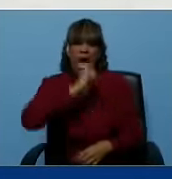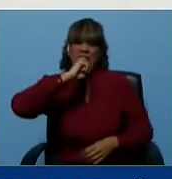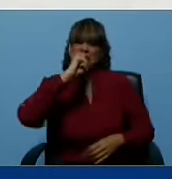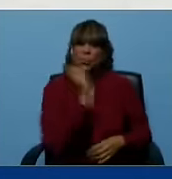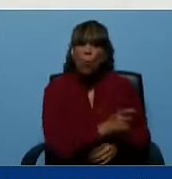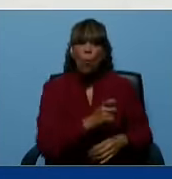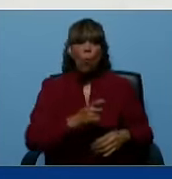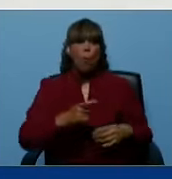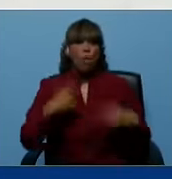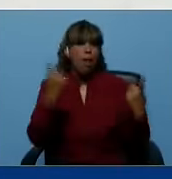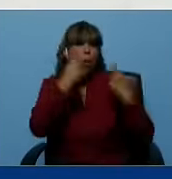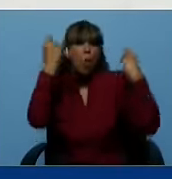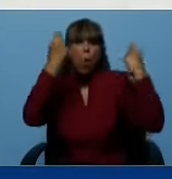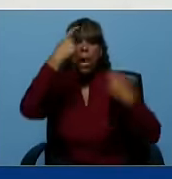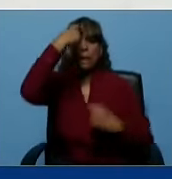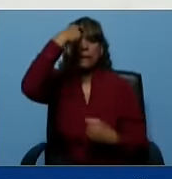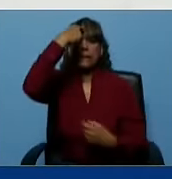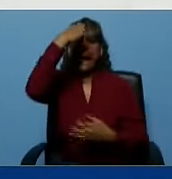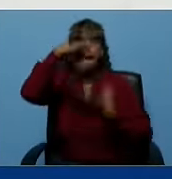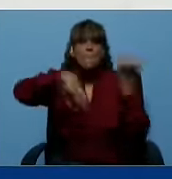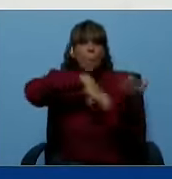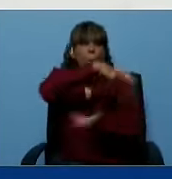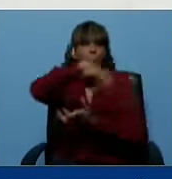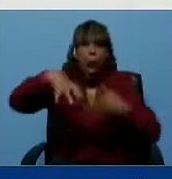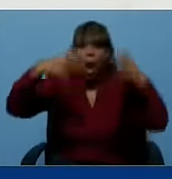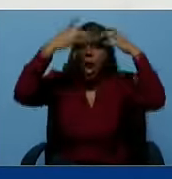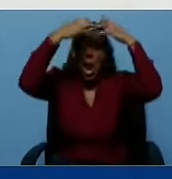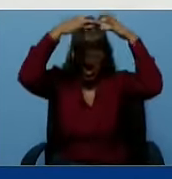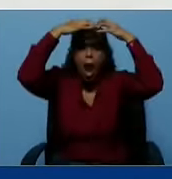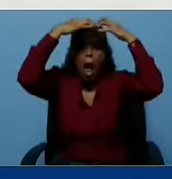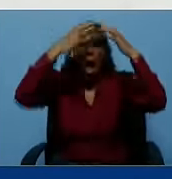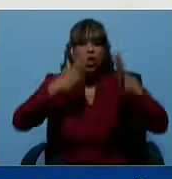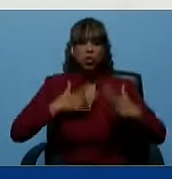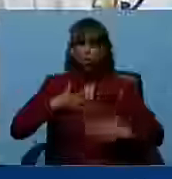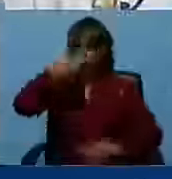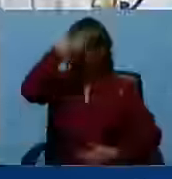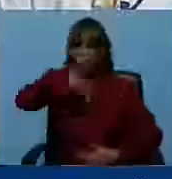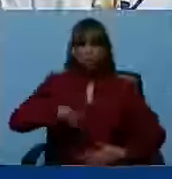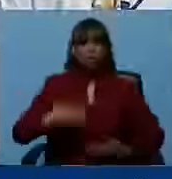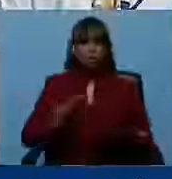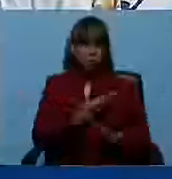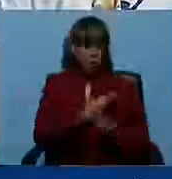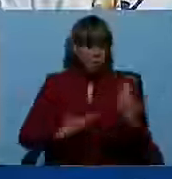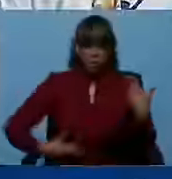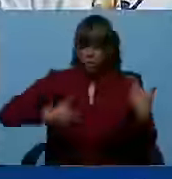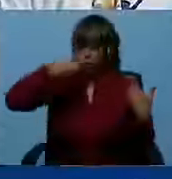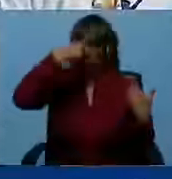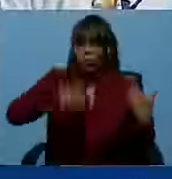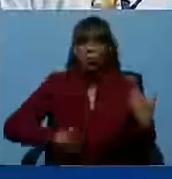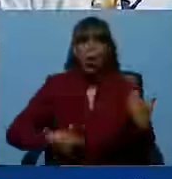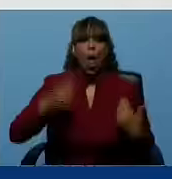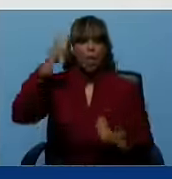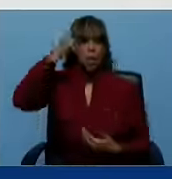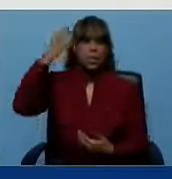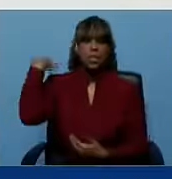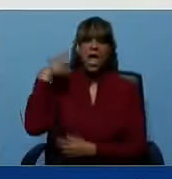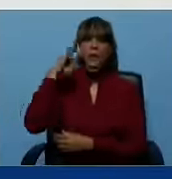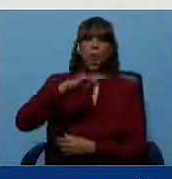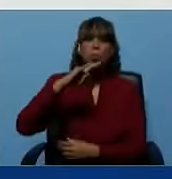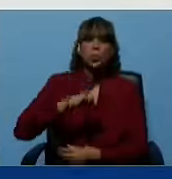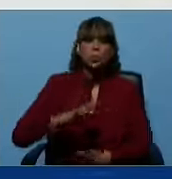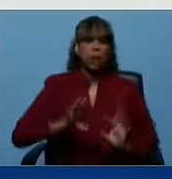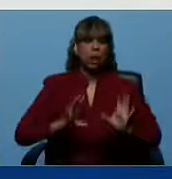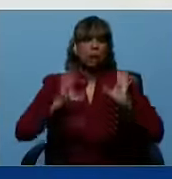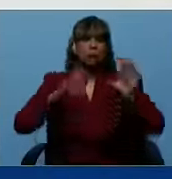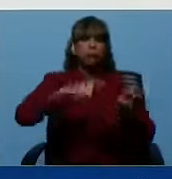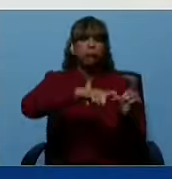desinstala la campaña psicológica y la guerra, y yo tomé la iniciativa. Yo desinstalé de mi teléfono WhatsApp